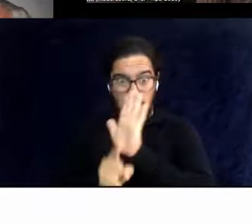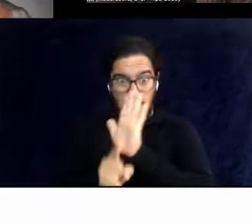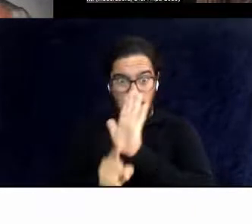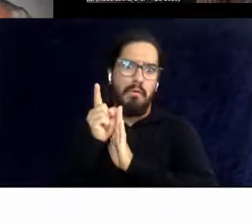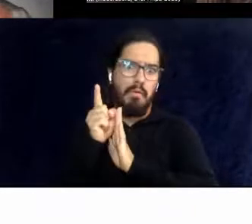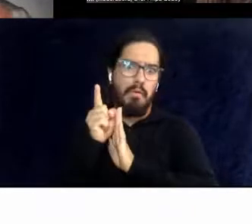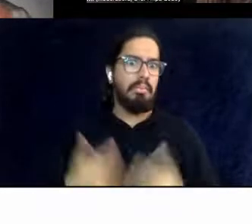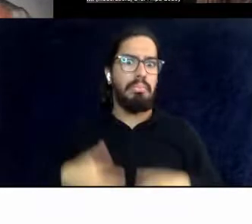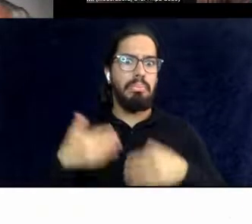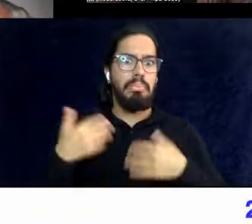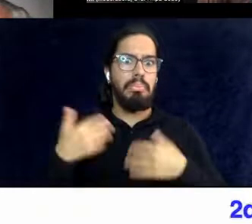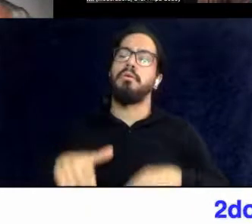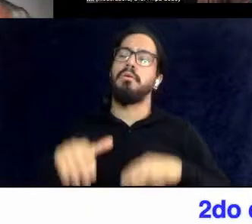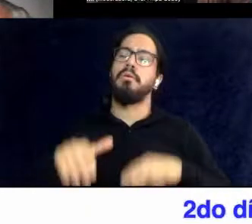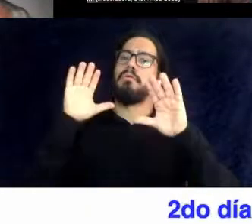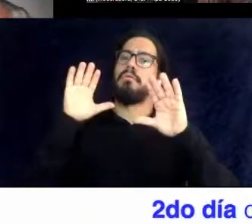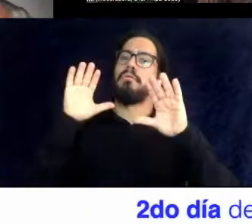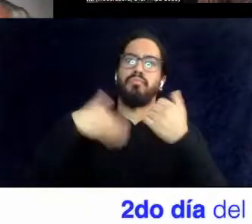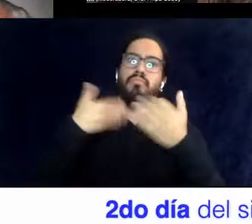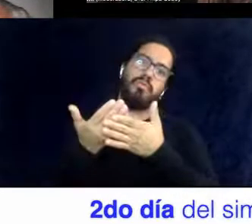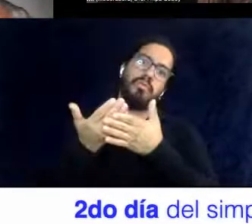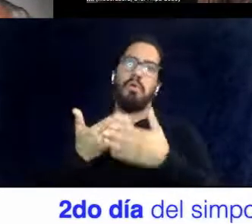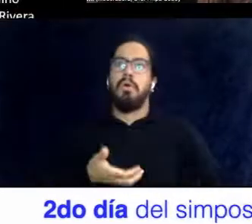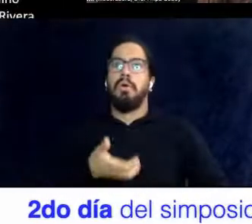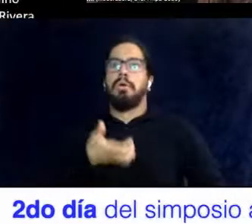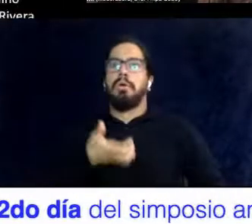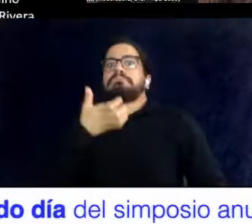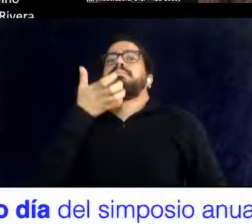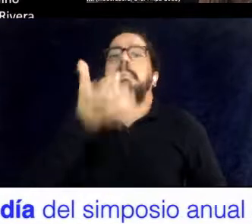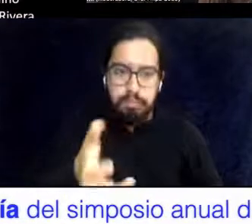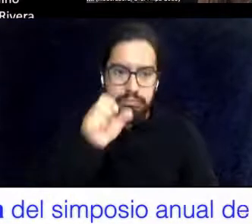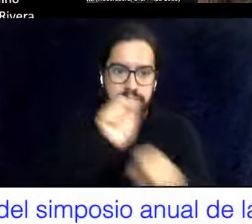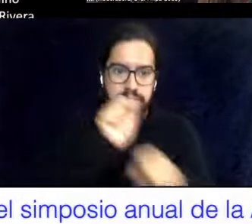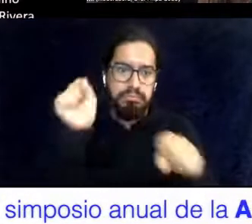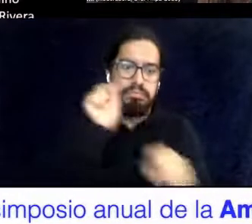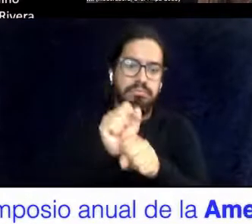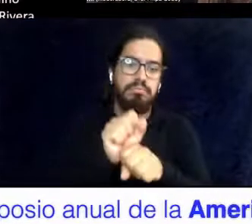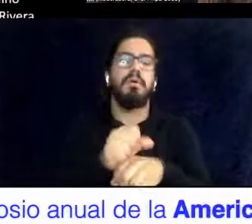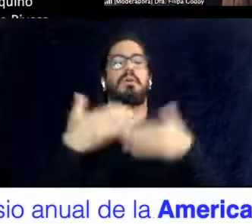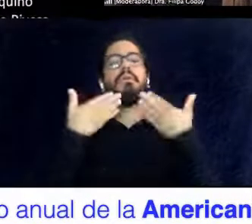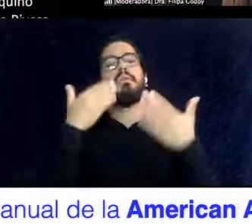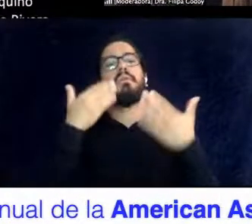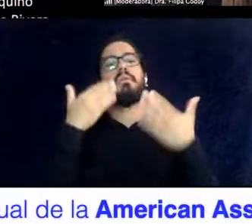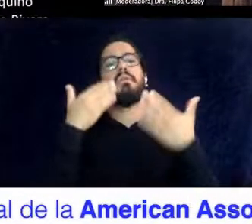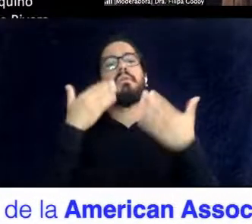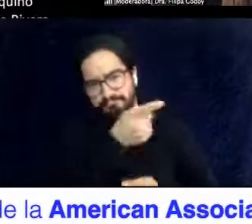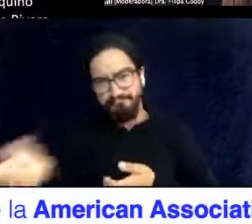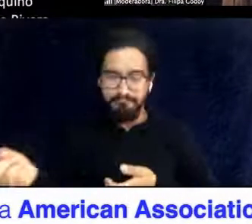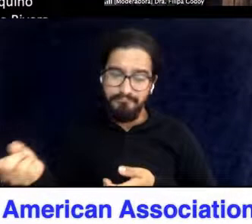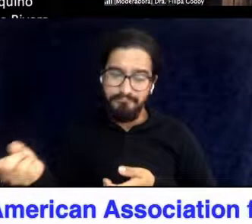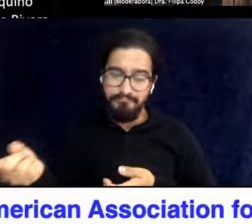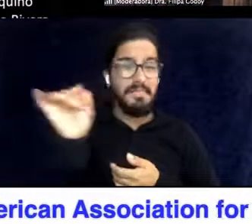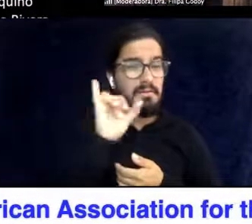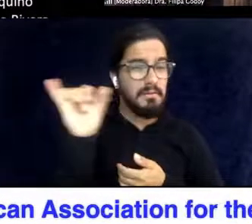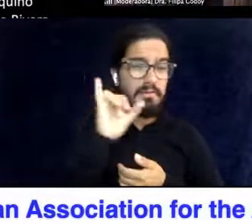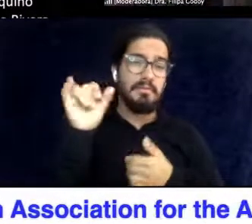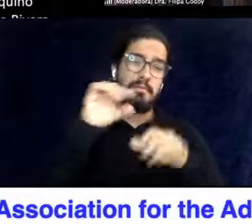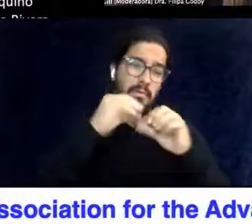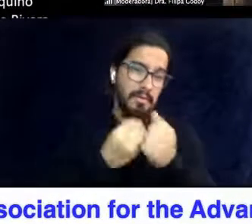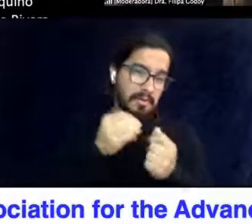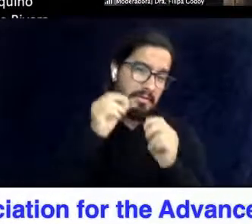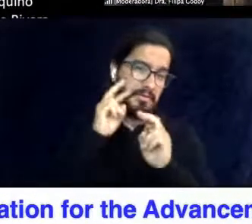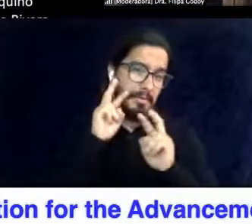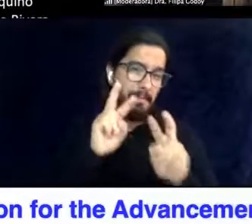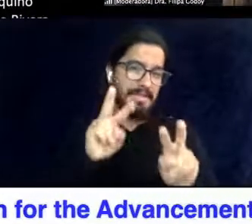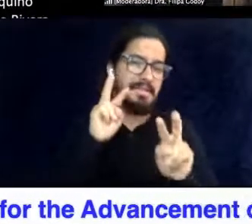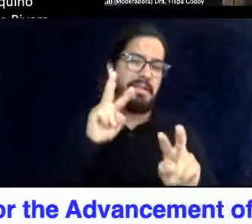mundo ha dado el litro. Así que muchas gracias a todos. A nuestros partners, Vistazo a la Ciencia, Félix, me quito el sombrero